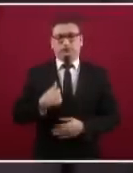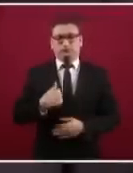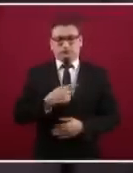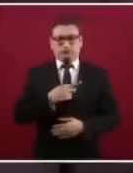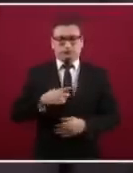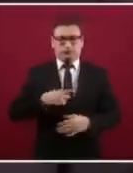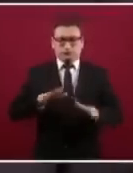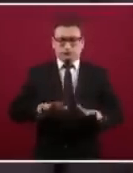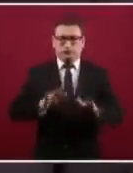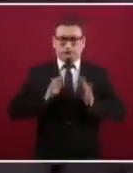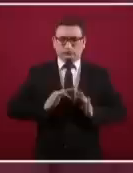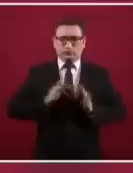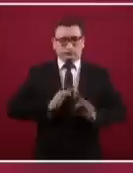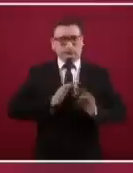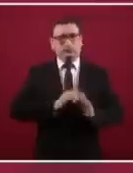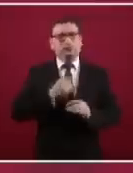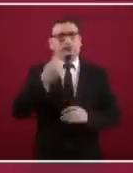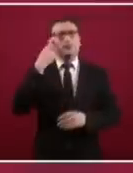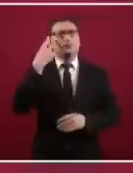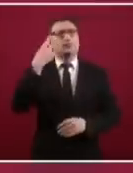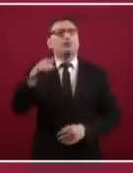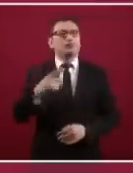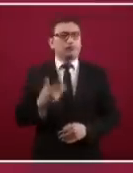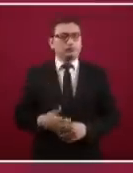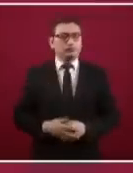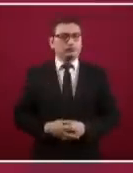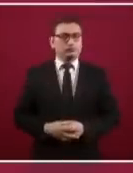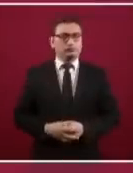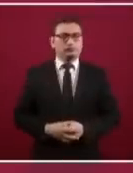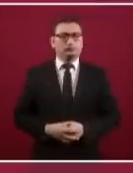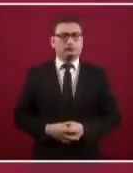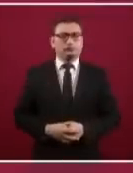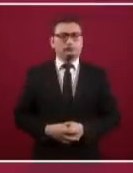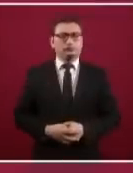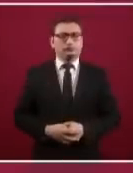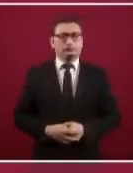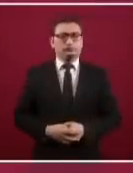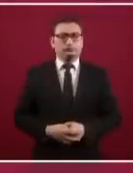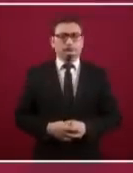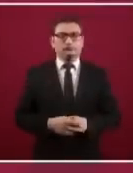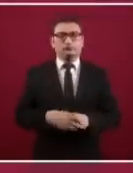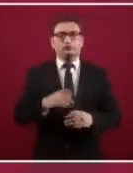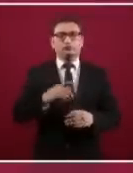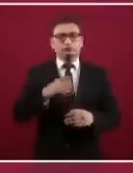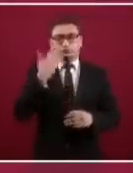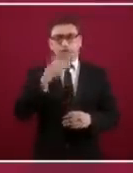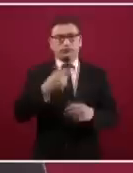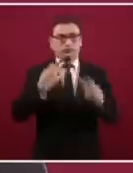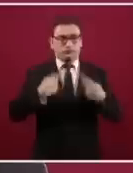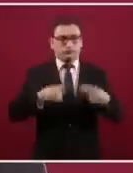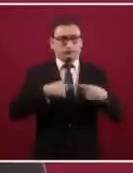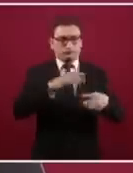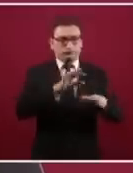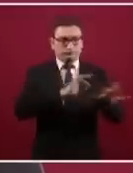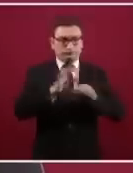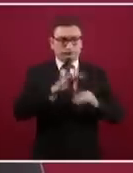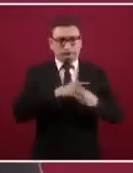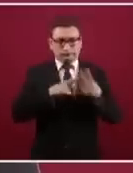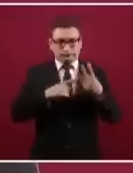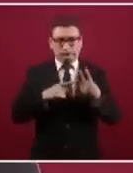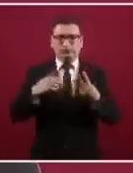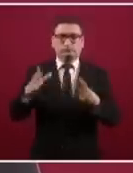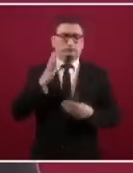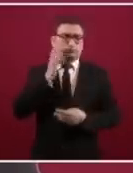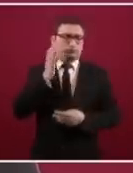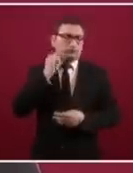mi tiempo para que la propuesta al Senado sea lo mejor de